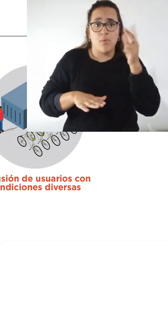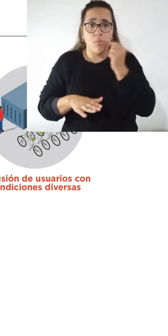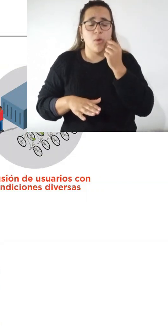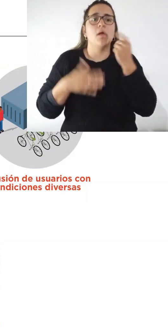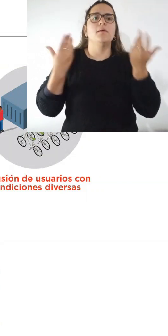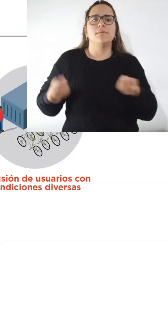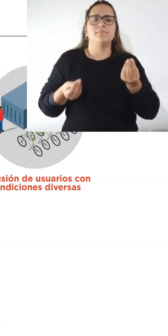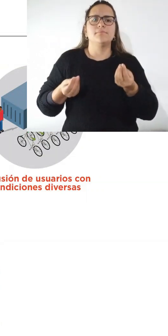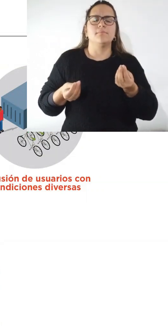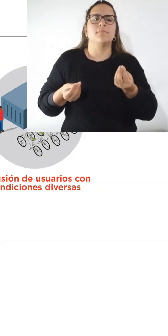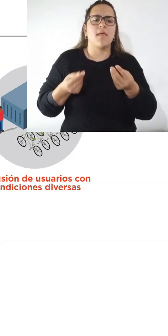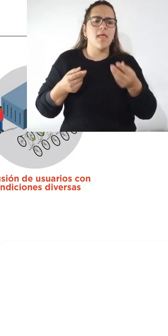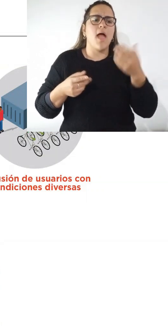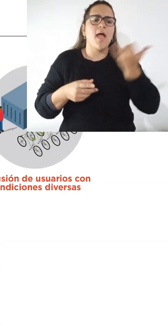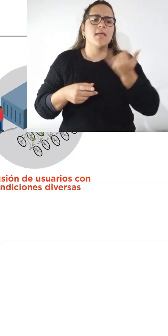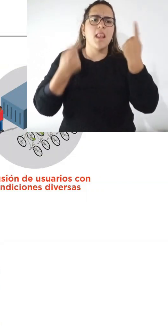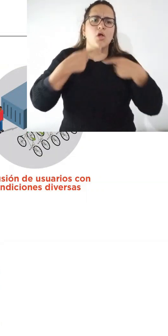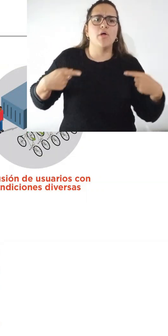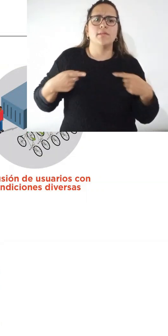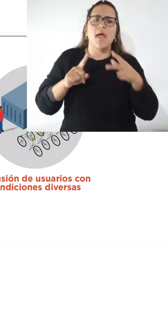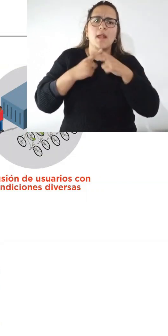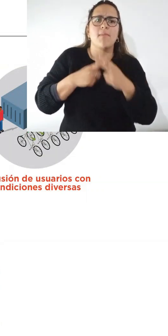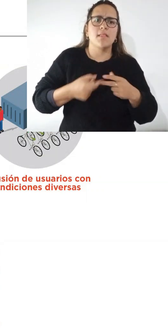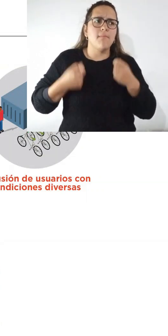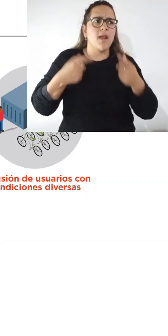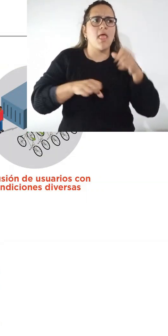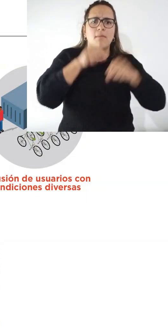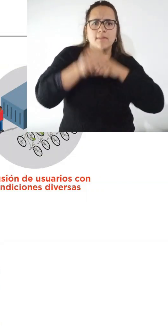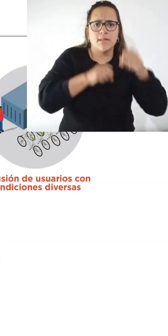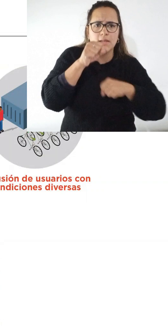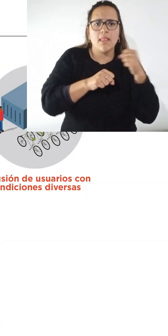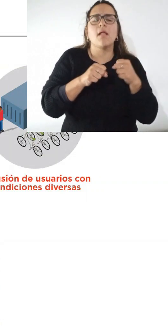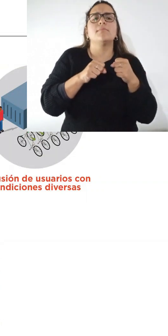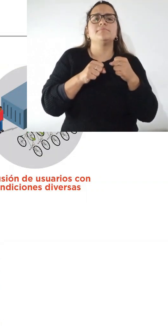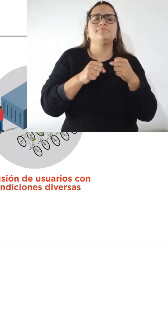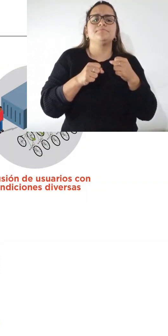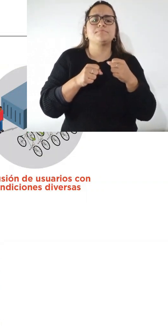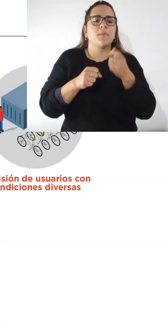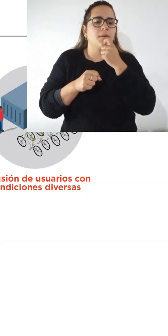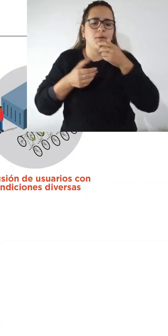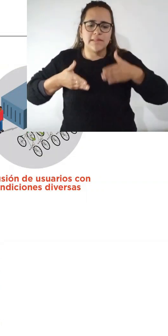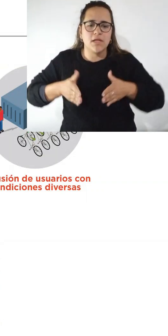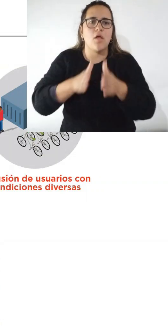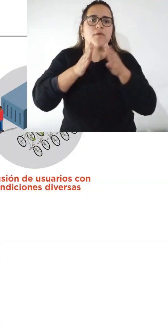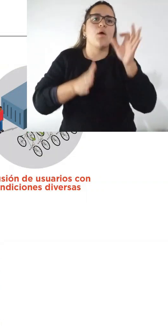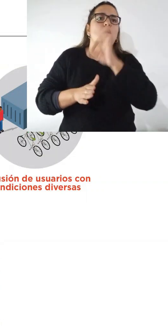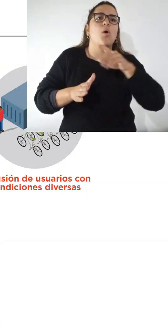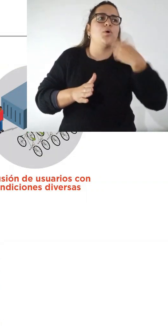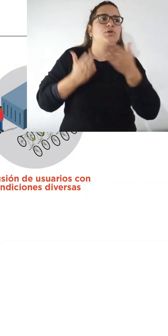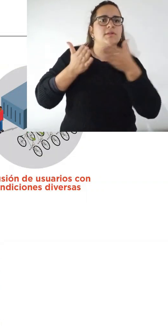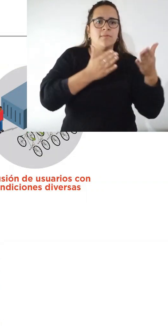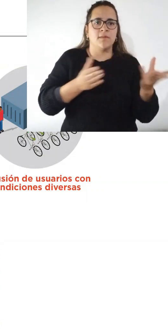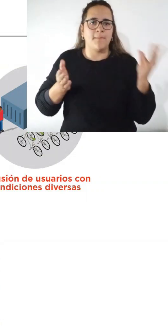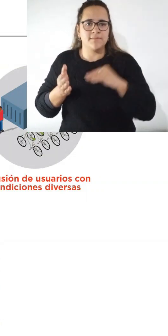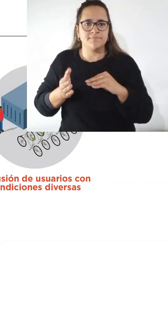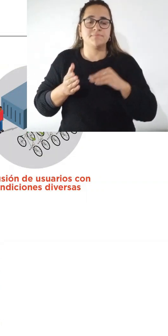o niños, que haya disponibilidad de elementos especializados para bicicletas, como son las ciclovías y